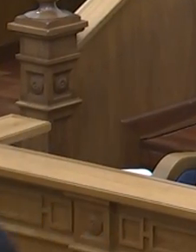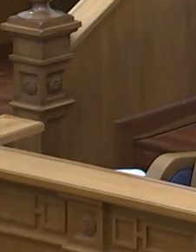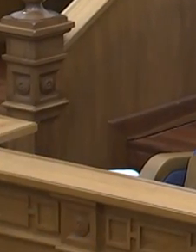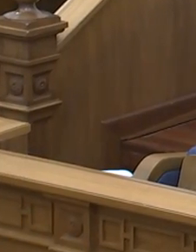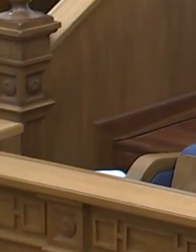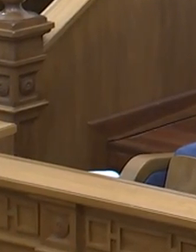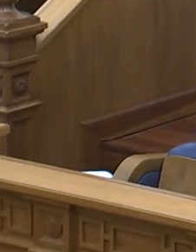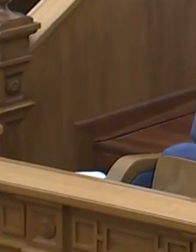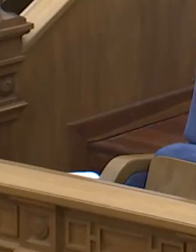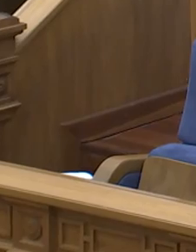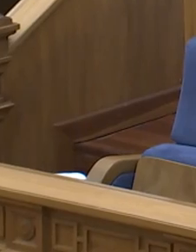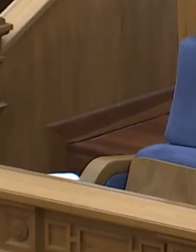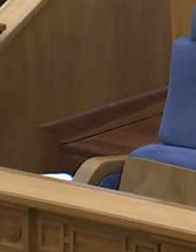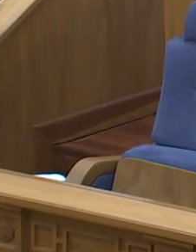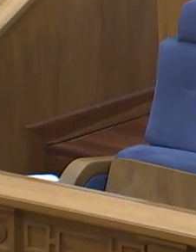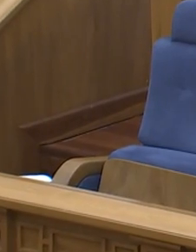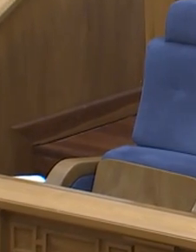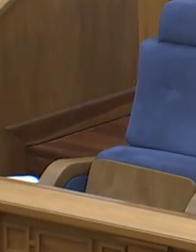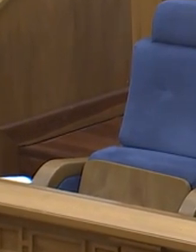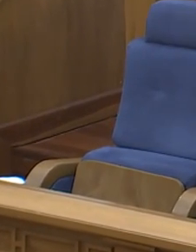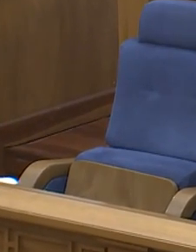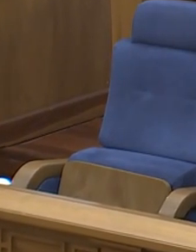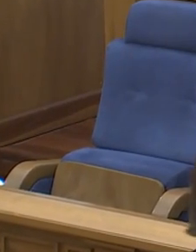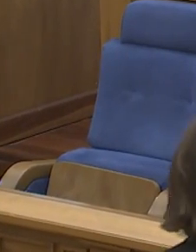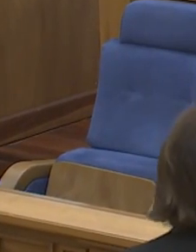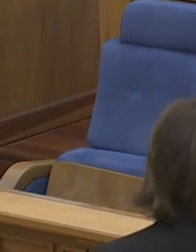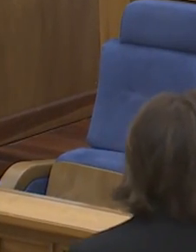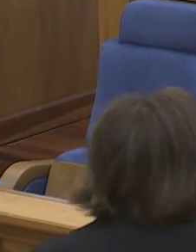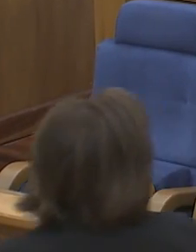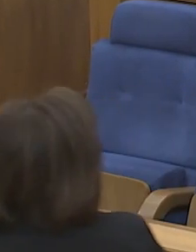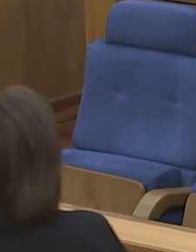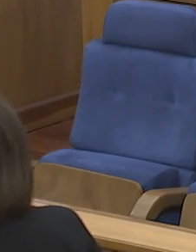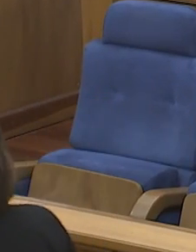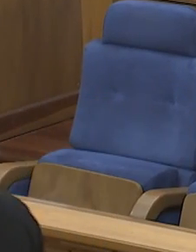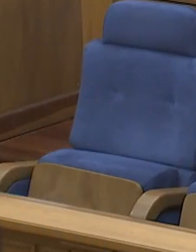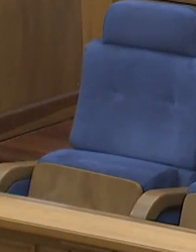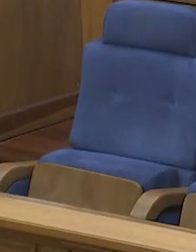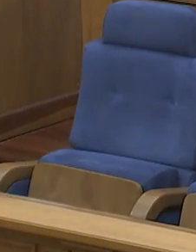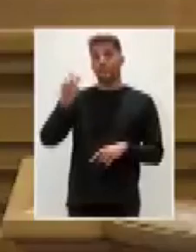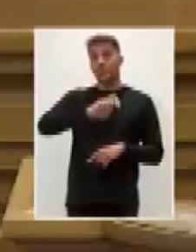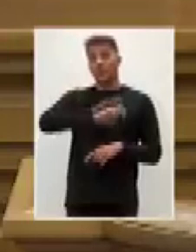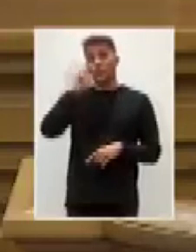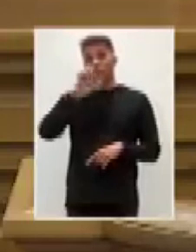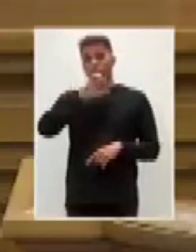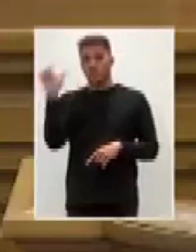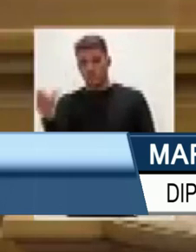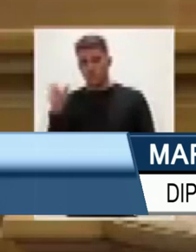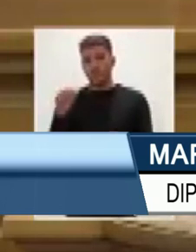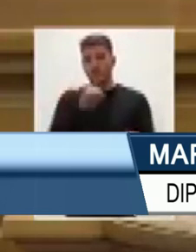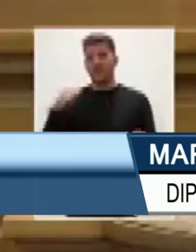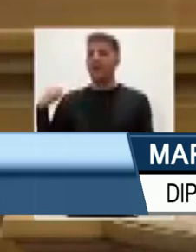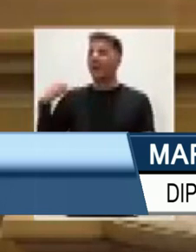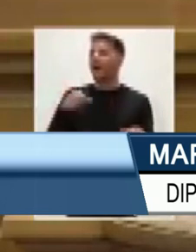y que ha defendido en las Cortes la diputada regional socialista por nuestra provincia, María Jesús Merino. Por primera vez en nuestro